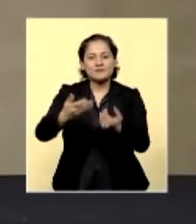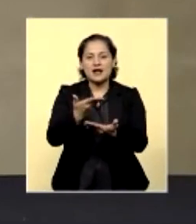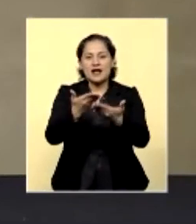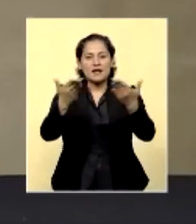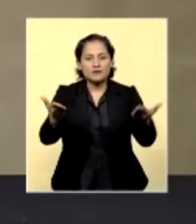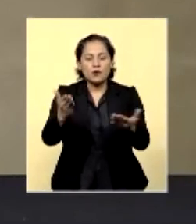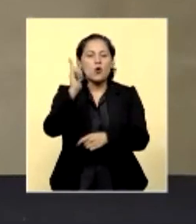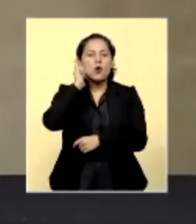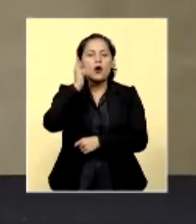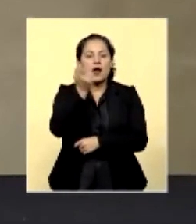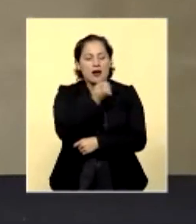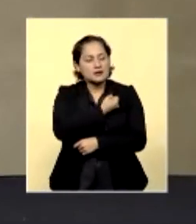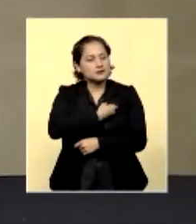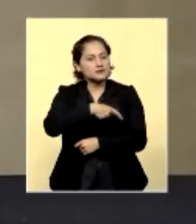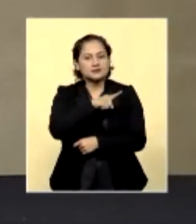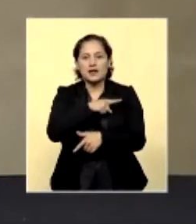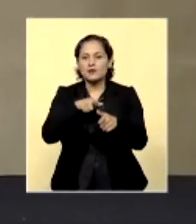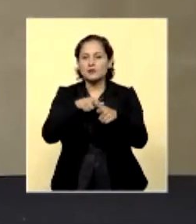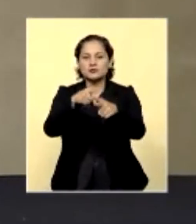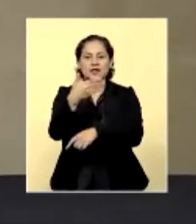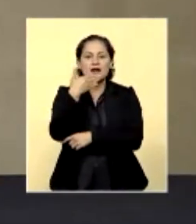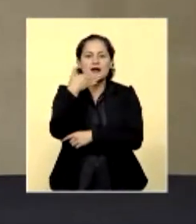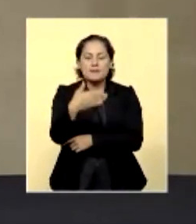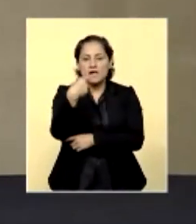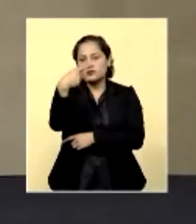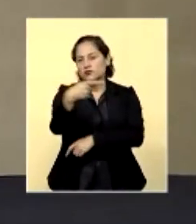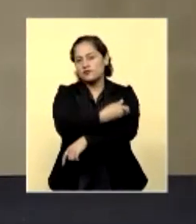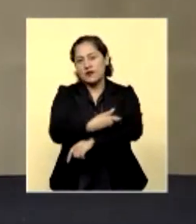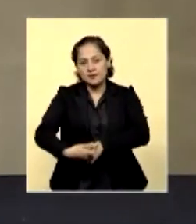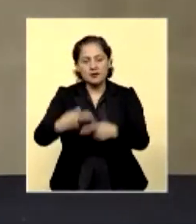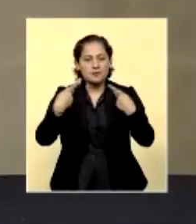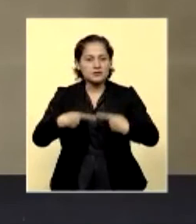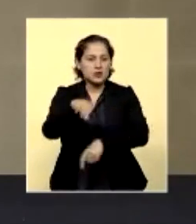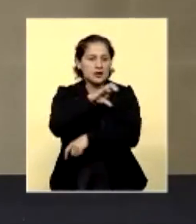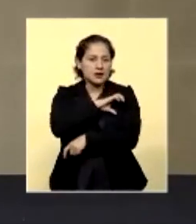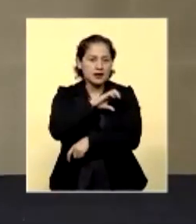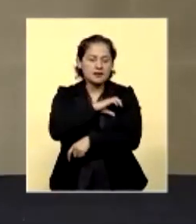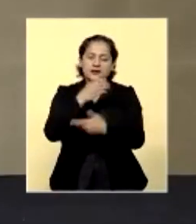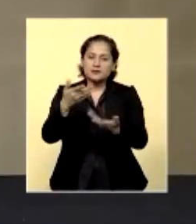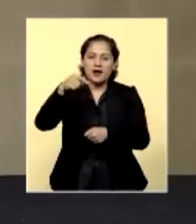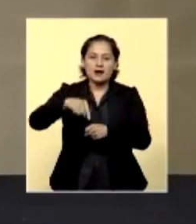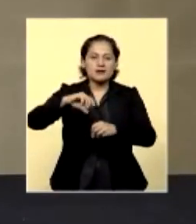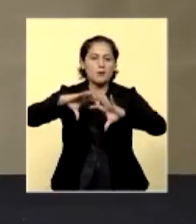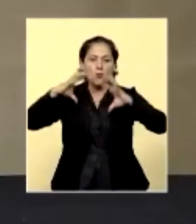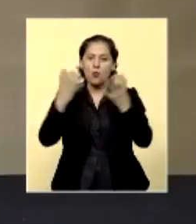Deseos de salud para ustedes, sus personas queridas y para el mundo en el que vivimos. Muchas